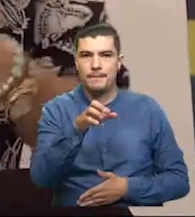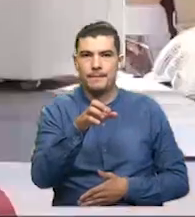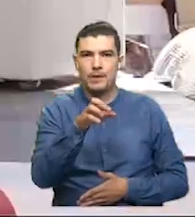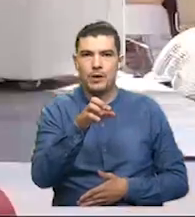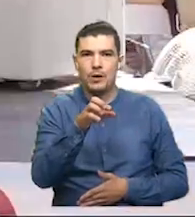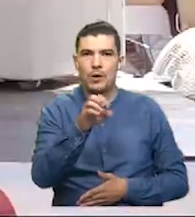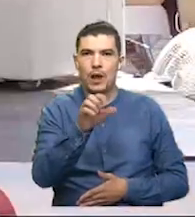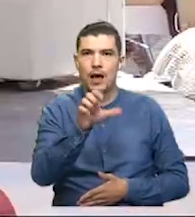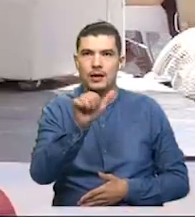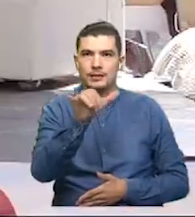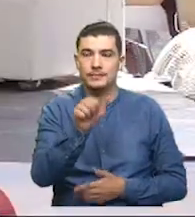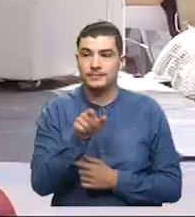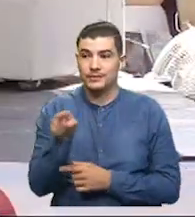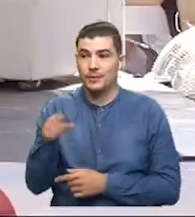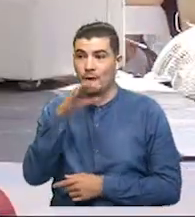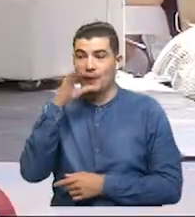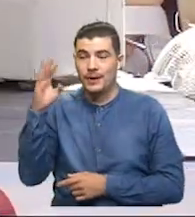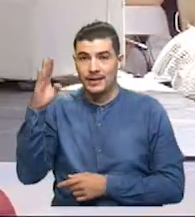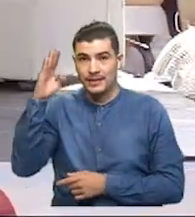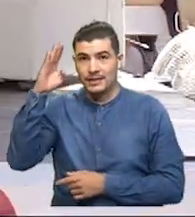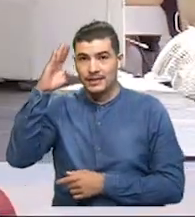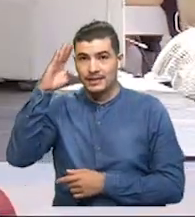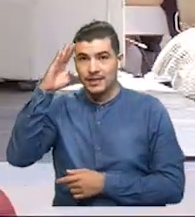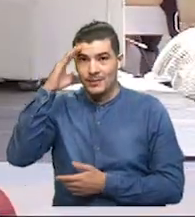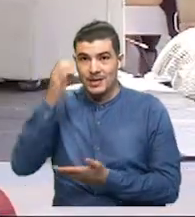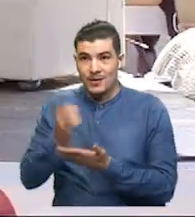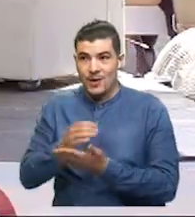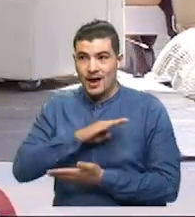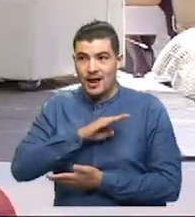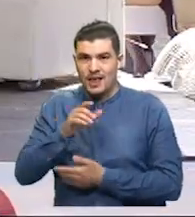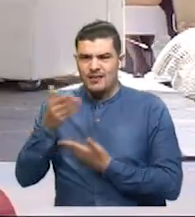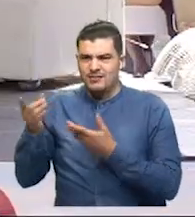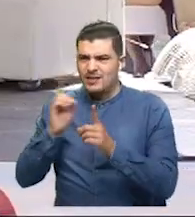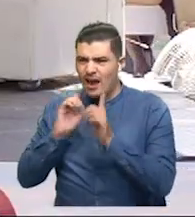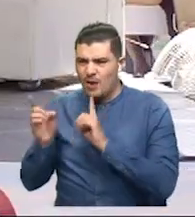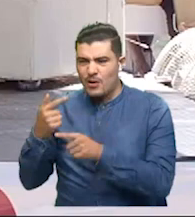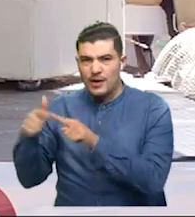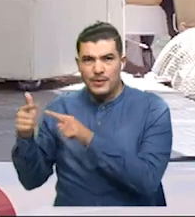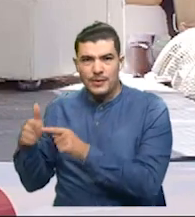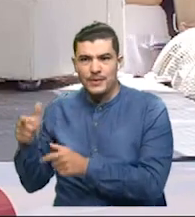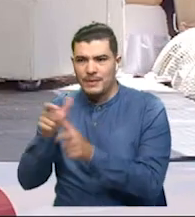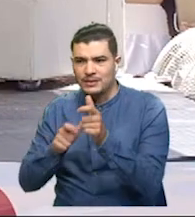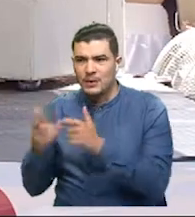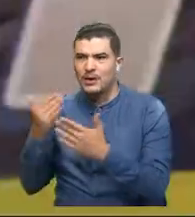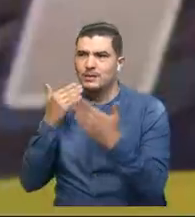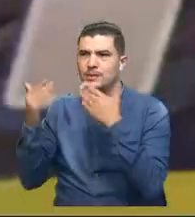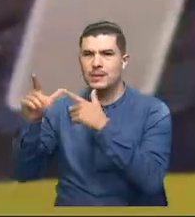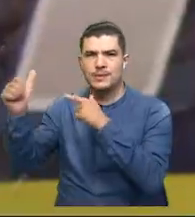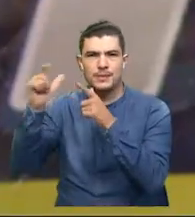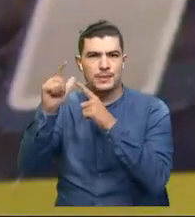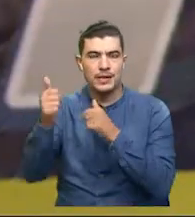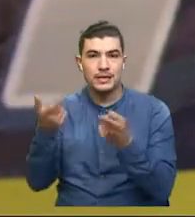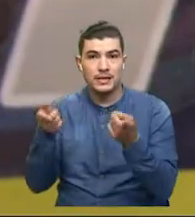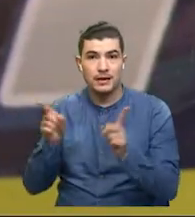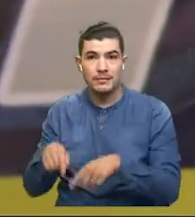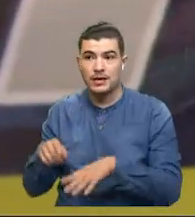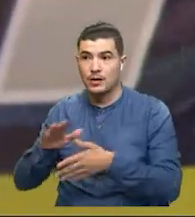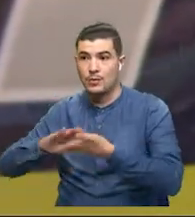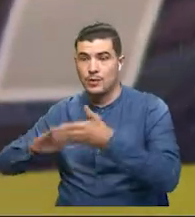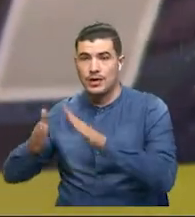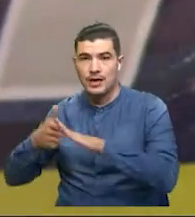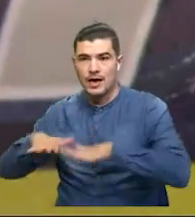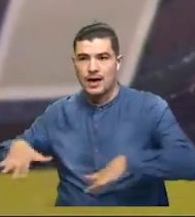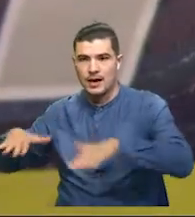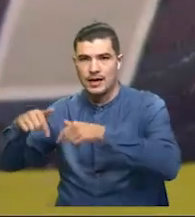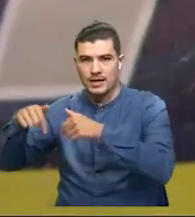también que tiene muy cerca el alcalde, que tiene el diálogo directo con muchas personas de diferentes veredas y también habitantes del